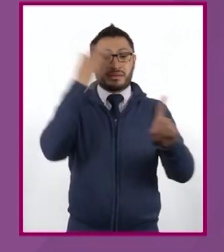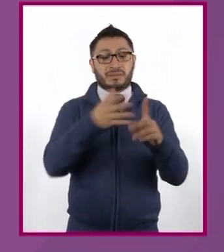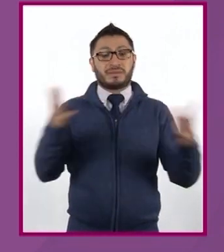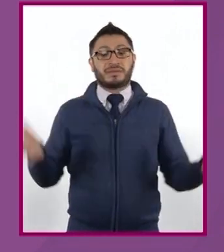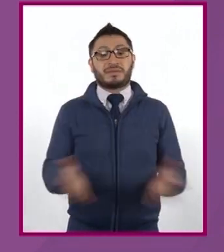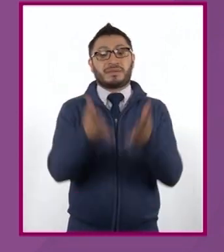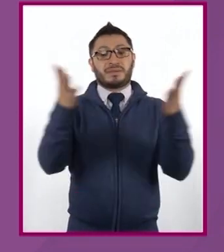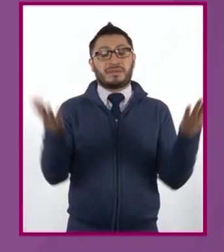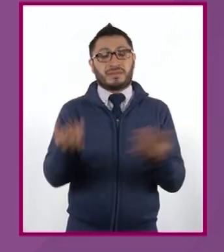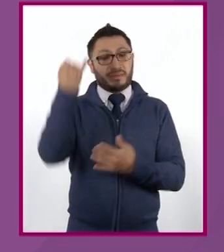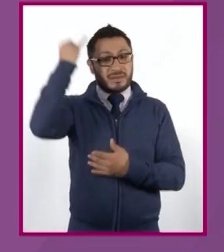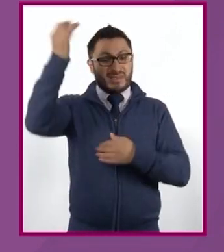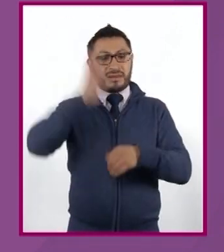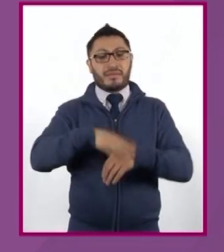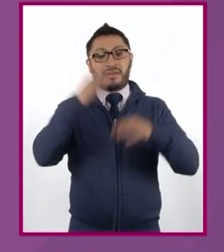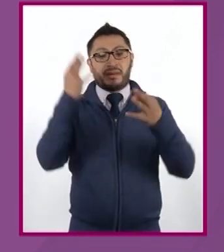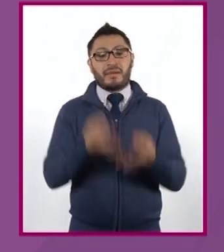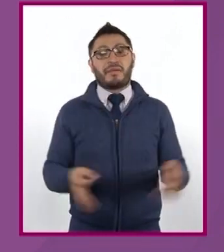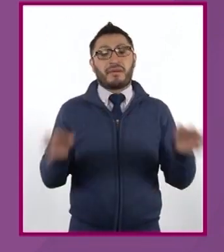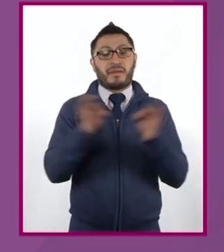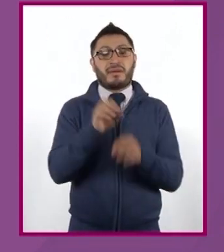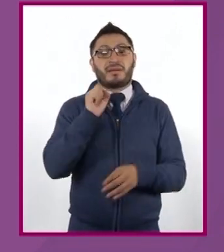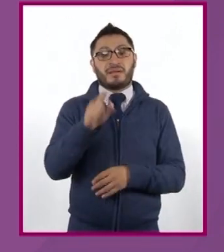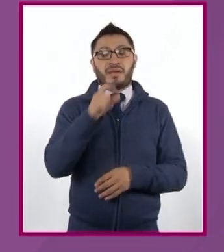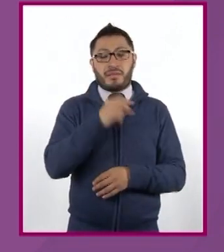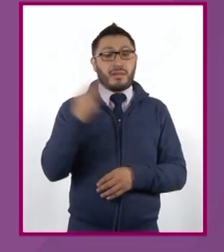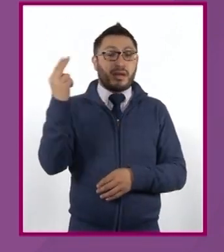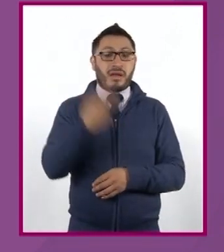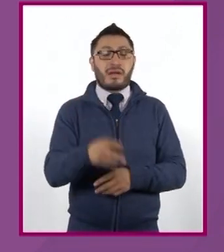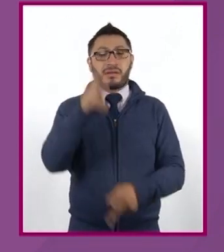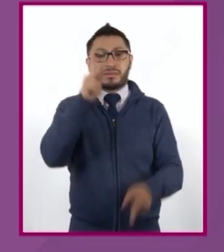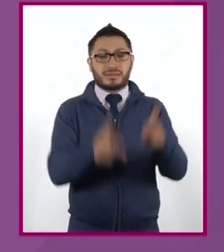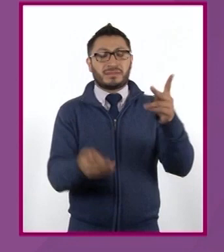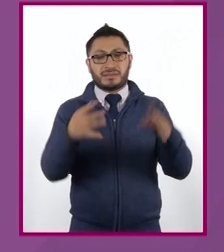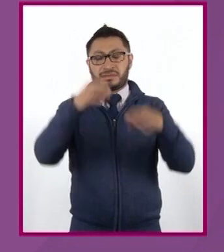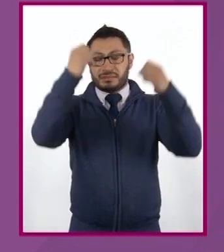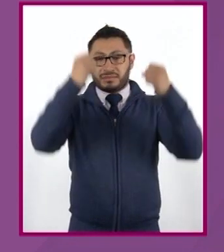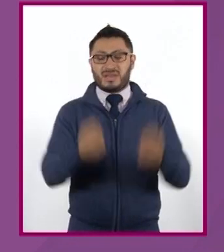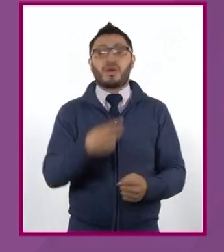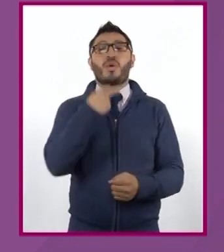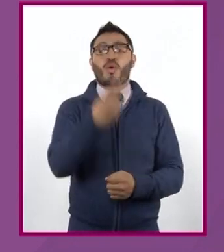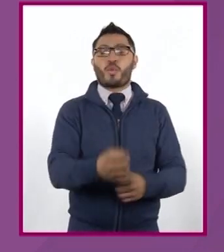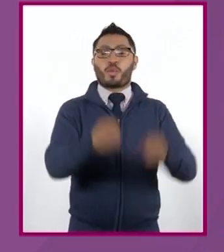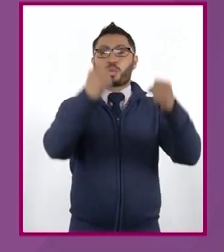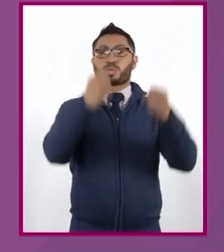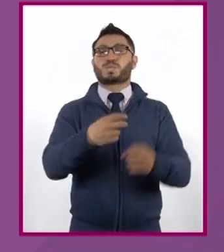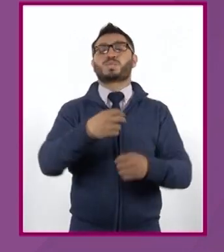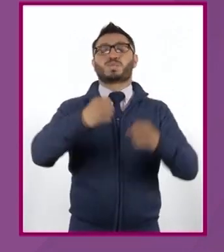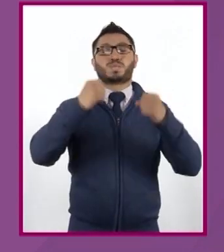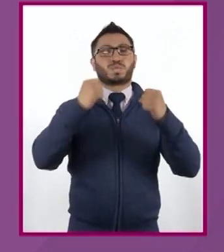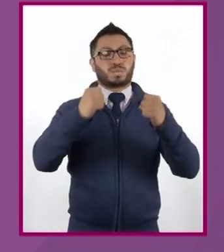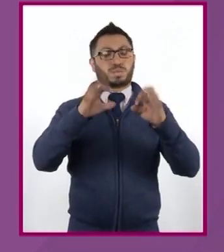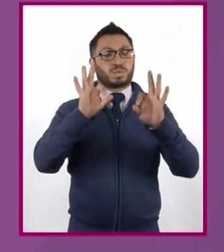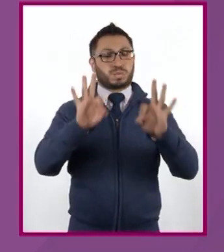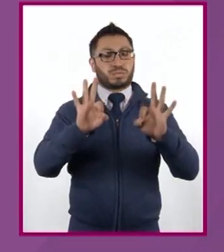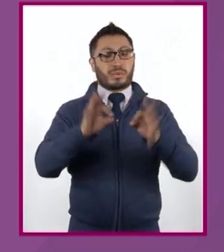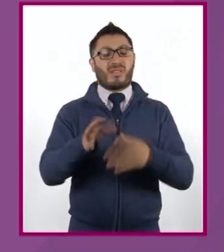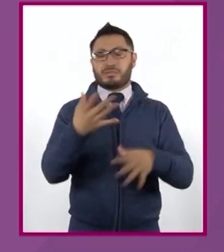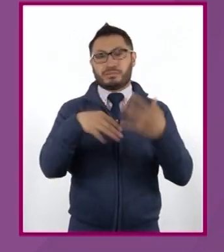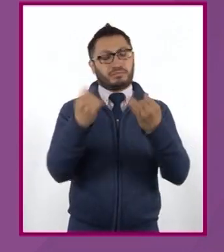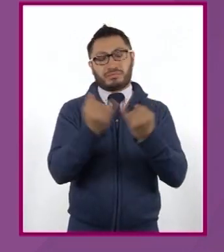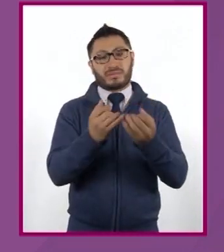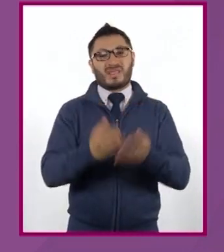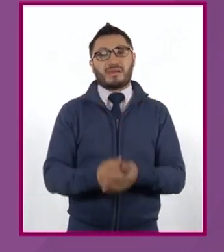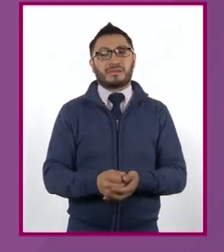énfasis en las ideas más importantes. Además, se requiere hablar con seguridad, usando un tono de voz con volumen e intensidad adecuados. Las